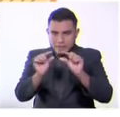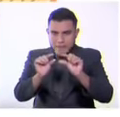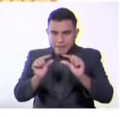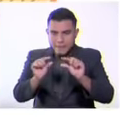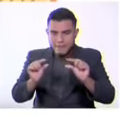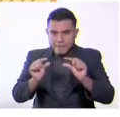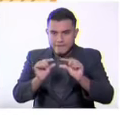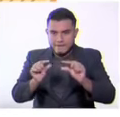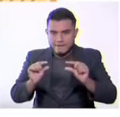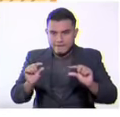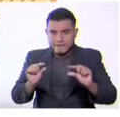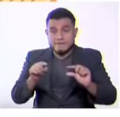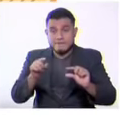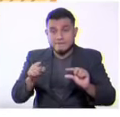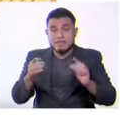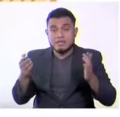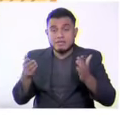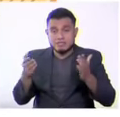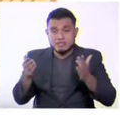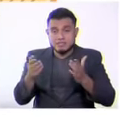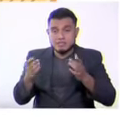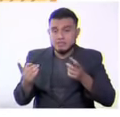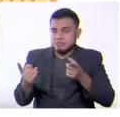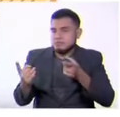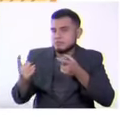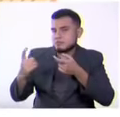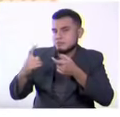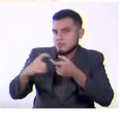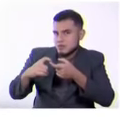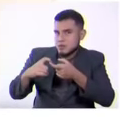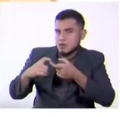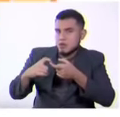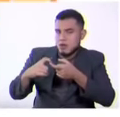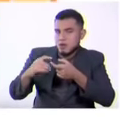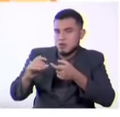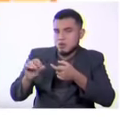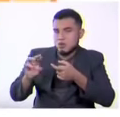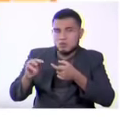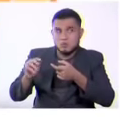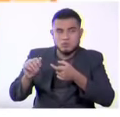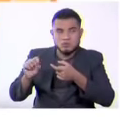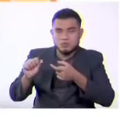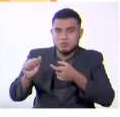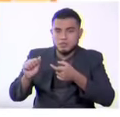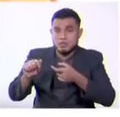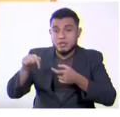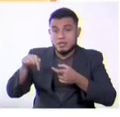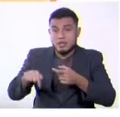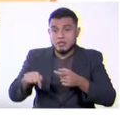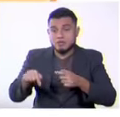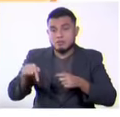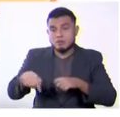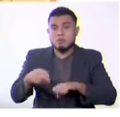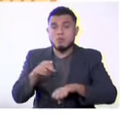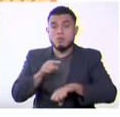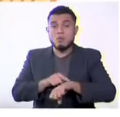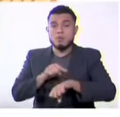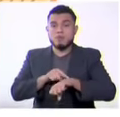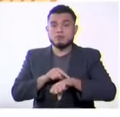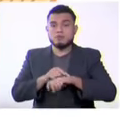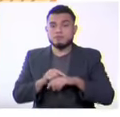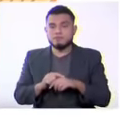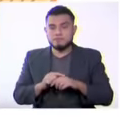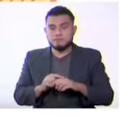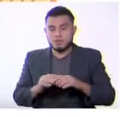van a ser los que conlleven o los que lleven a los cromosomas. En este mismo momento, el